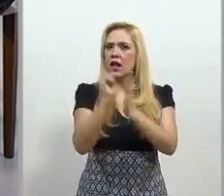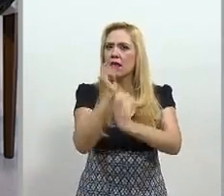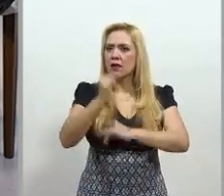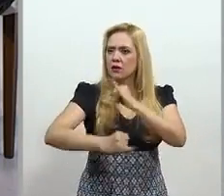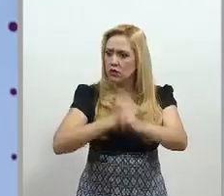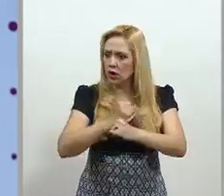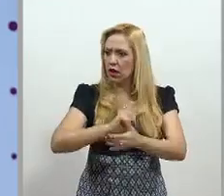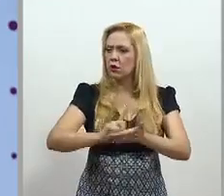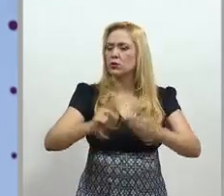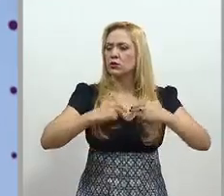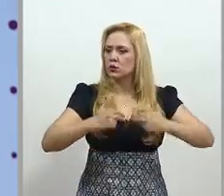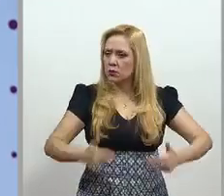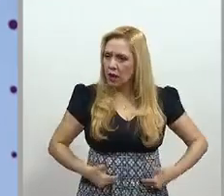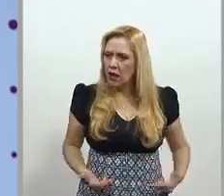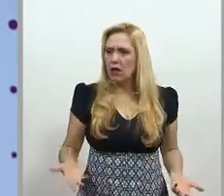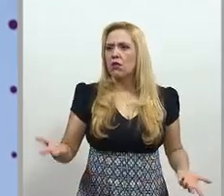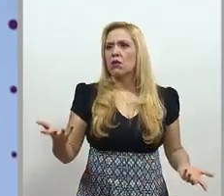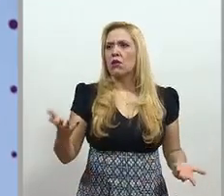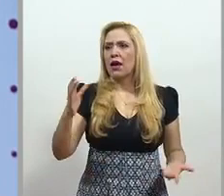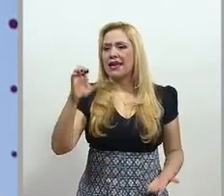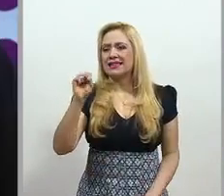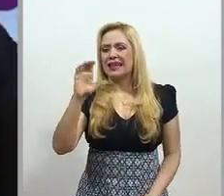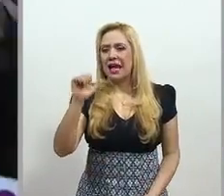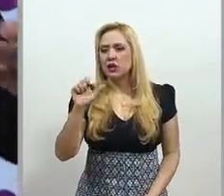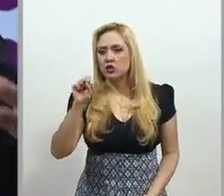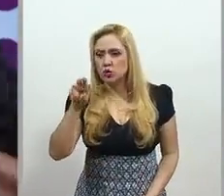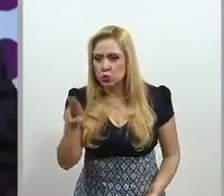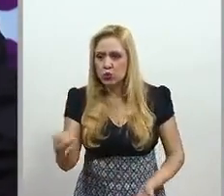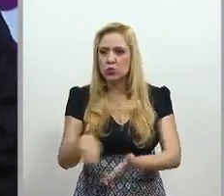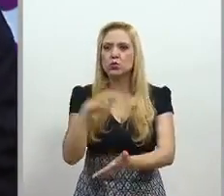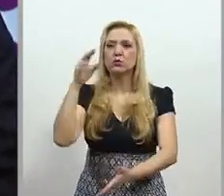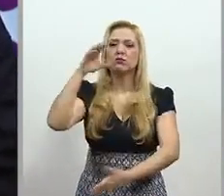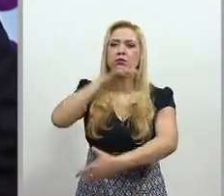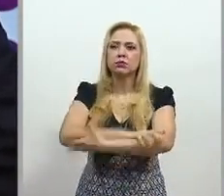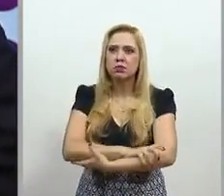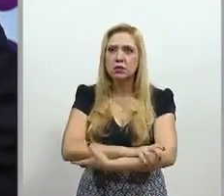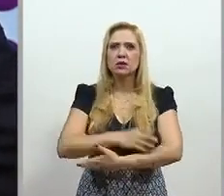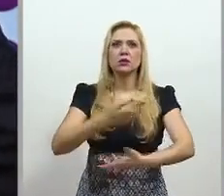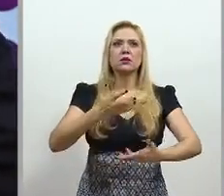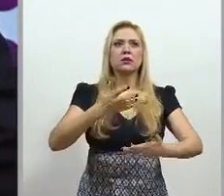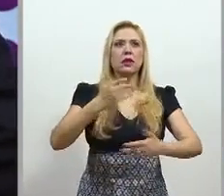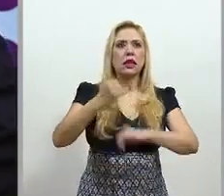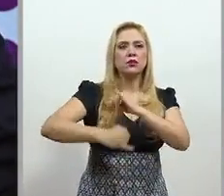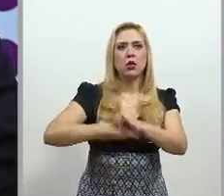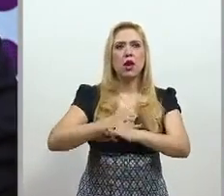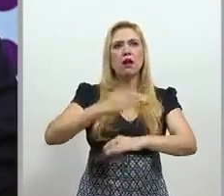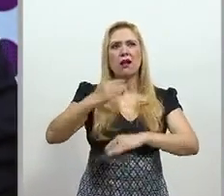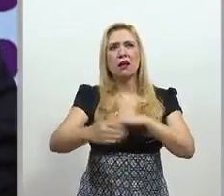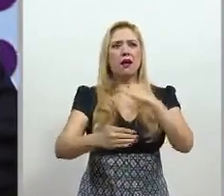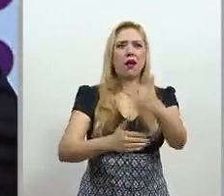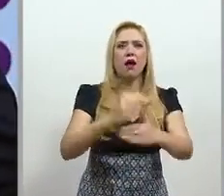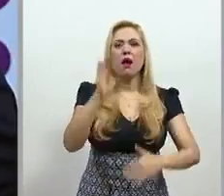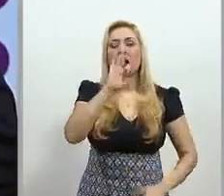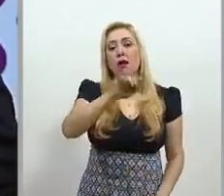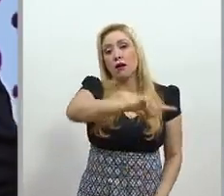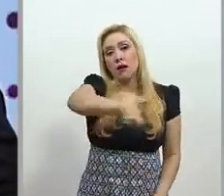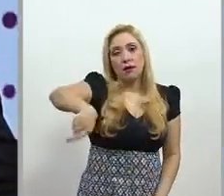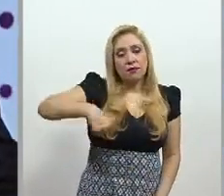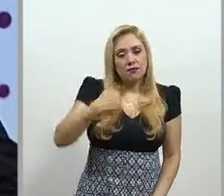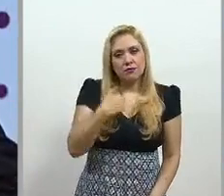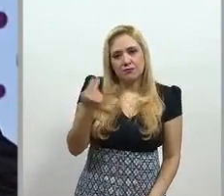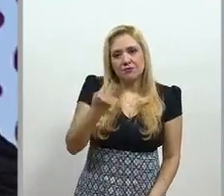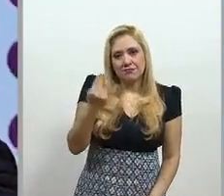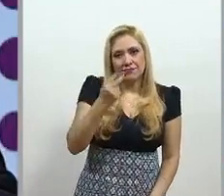humanos, mencionaste la opinión consultiva, el acuerdo de Escazú. ¿Podrías ahondar en ese tema? ¿A dónde tenemos que ir quienes estamos interesados? Ya